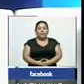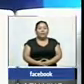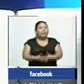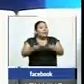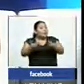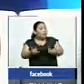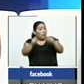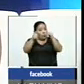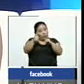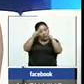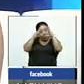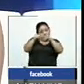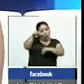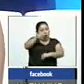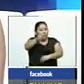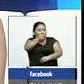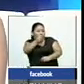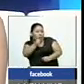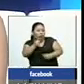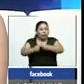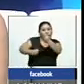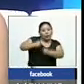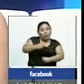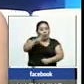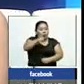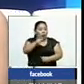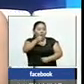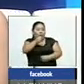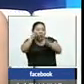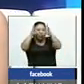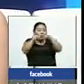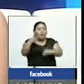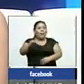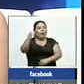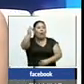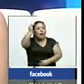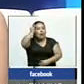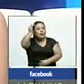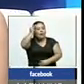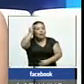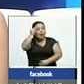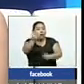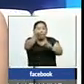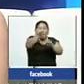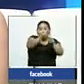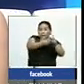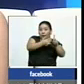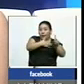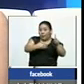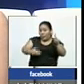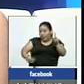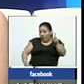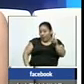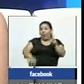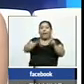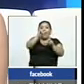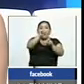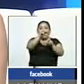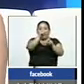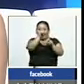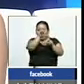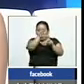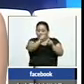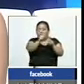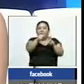Muy buenas noches, vamos con los deportes en Noticiero Hechos y vamos a conocer las primeras palabras del presidente del Instituto Nacional de los